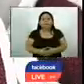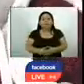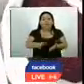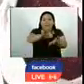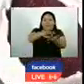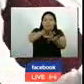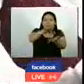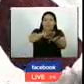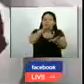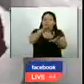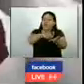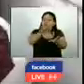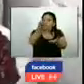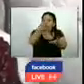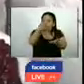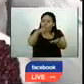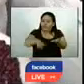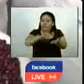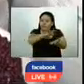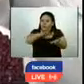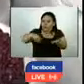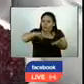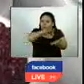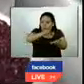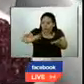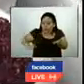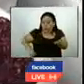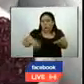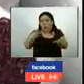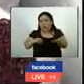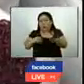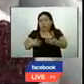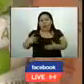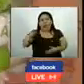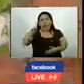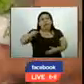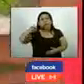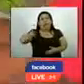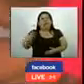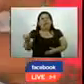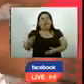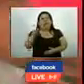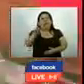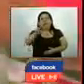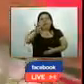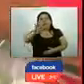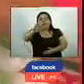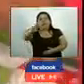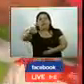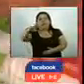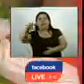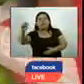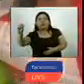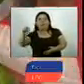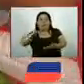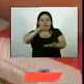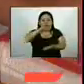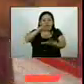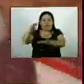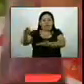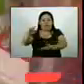uno de los principales alimentos de los salvadoreños, tanto así que al año se consumen 240 millones de libras en el